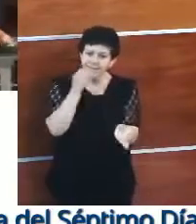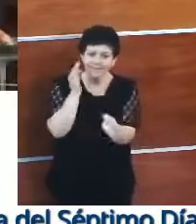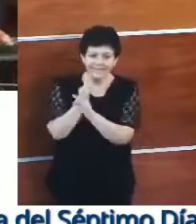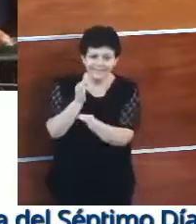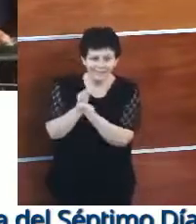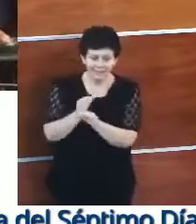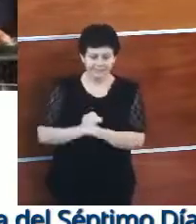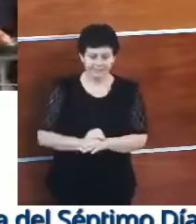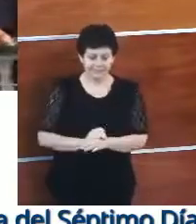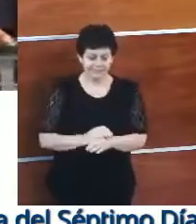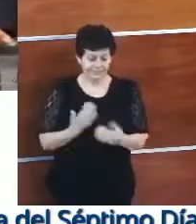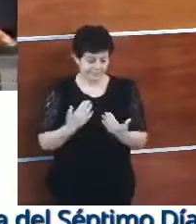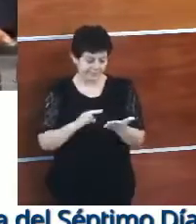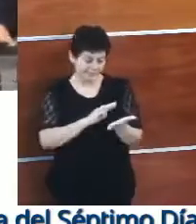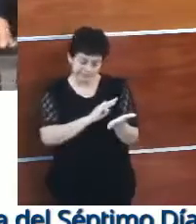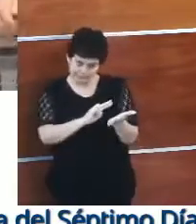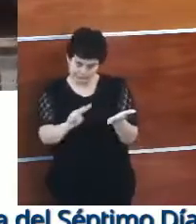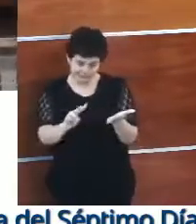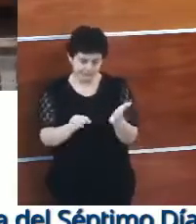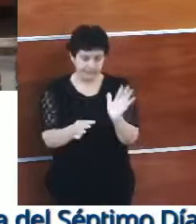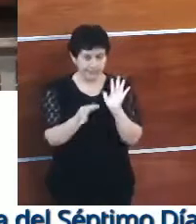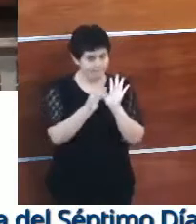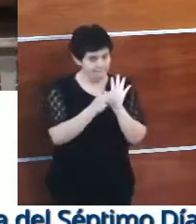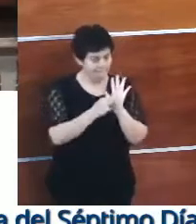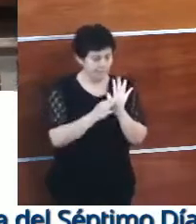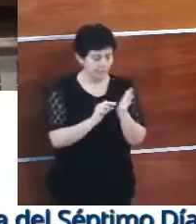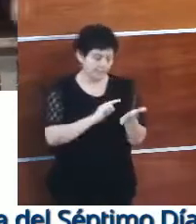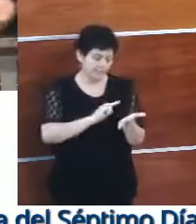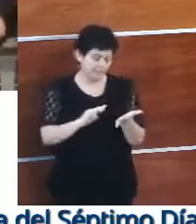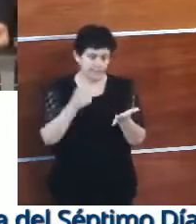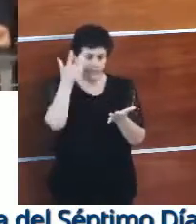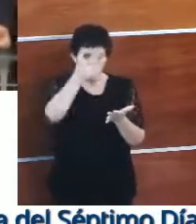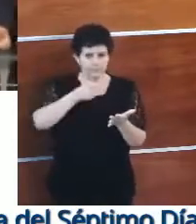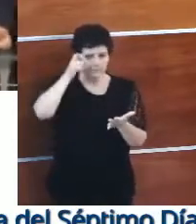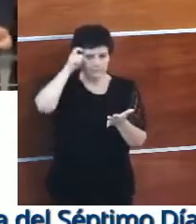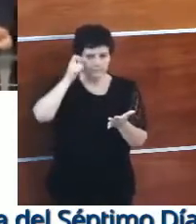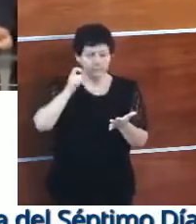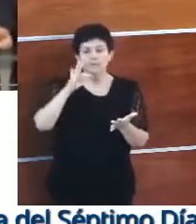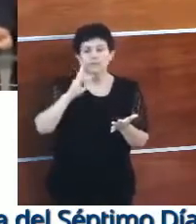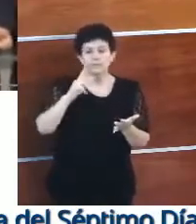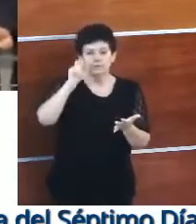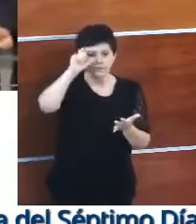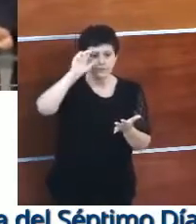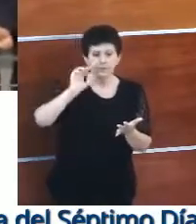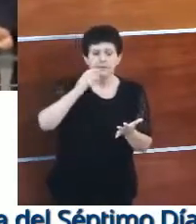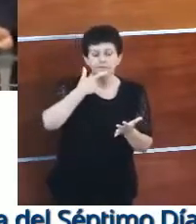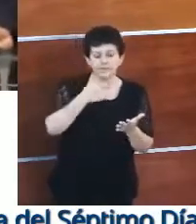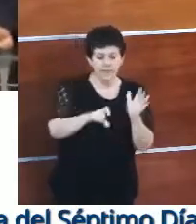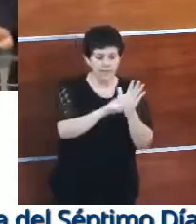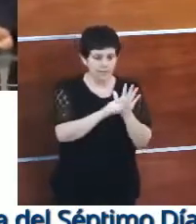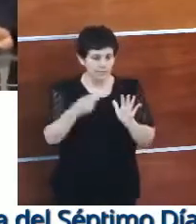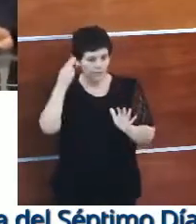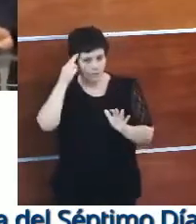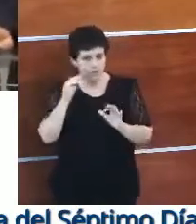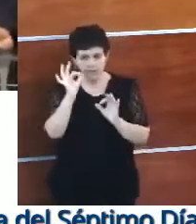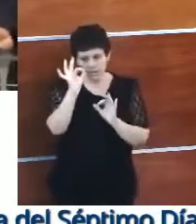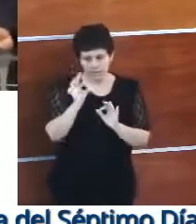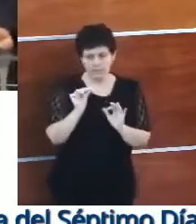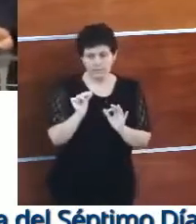permítanme leerles un texto bíblico más, Hebreos capítulo 9, verso